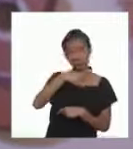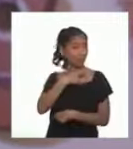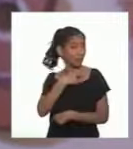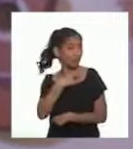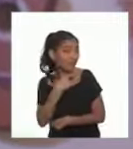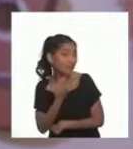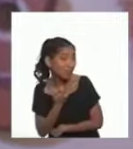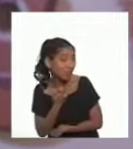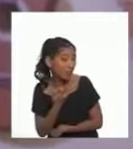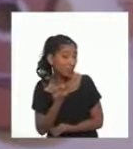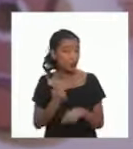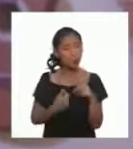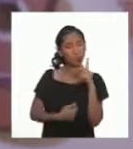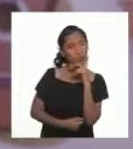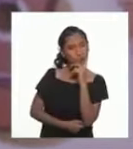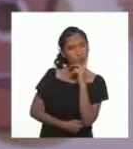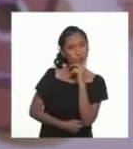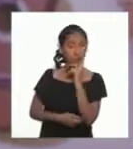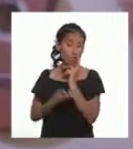mucho. Oh. ¡Y!